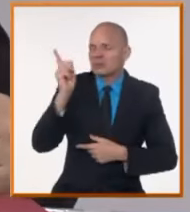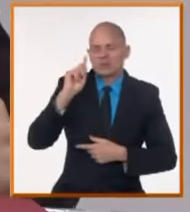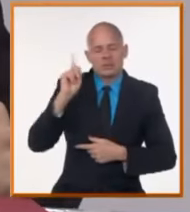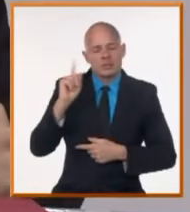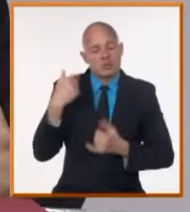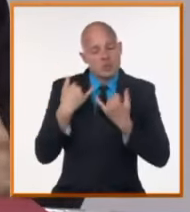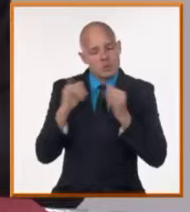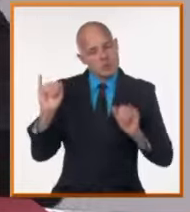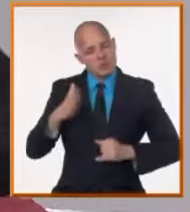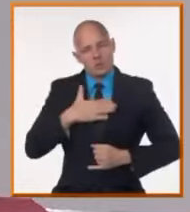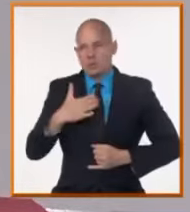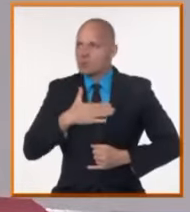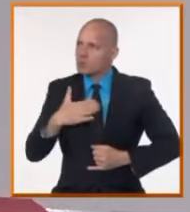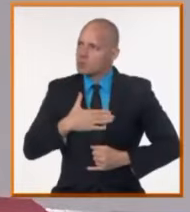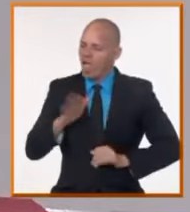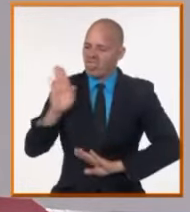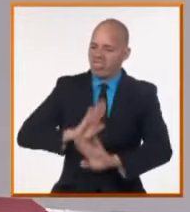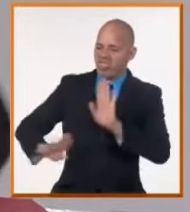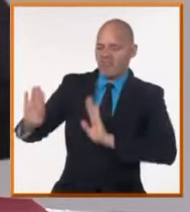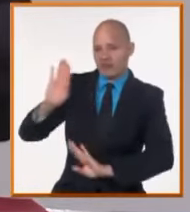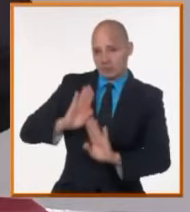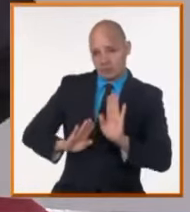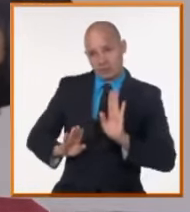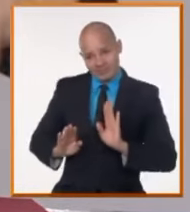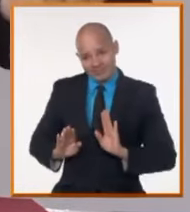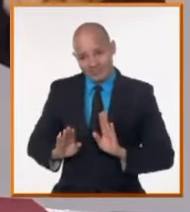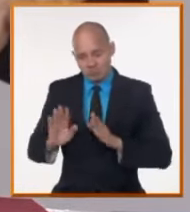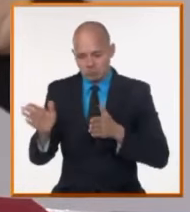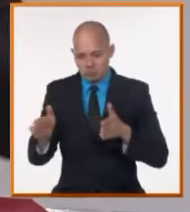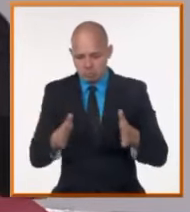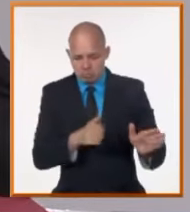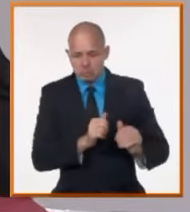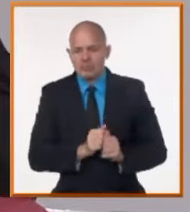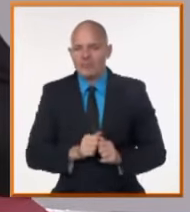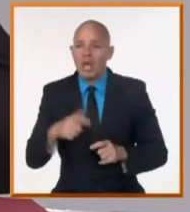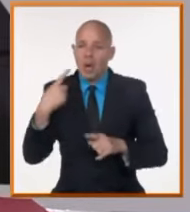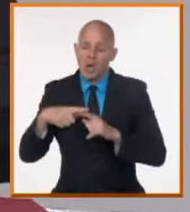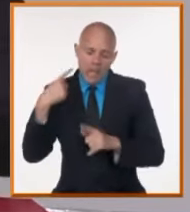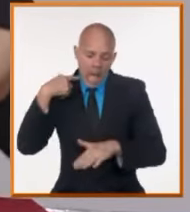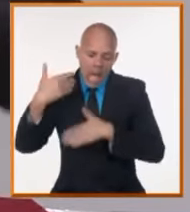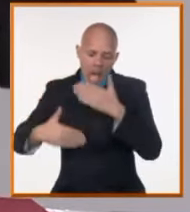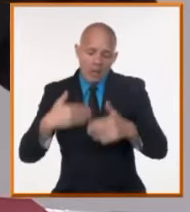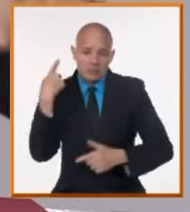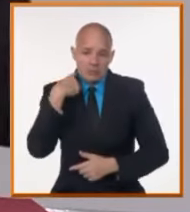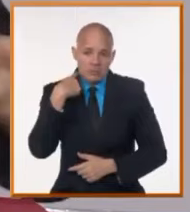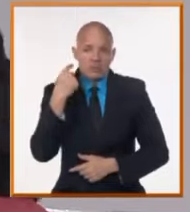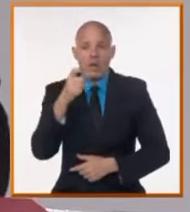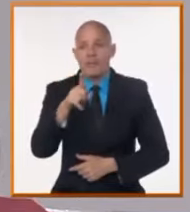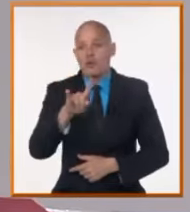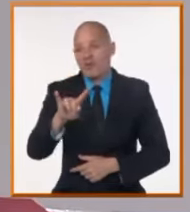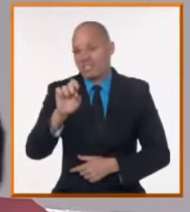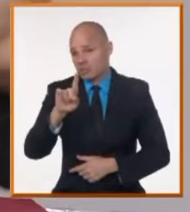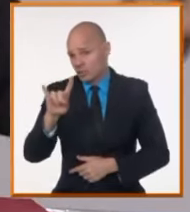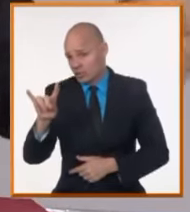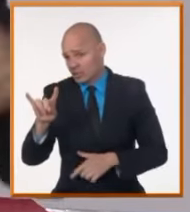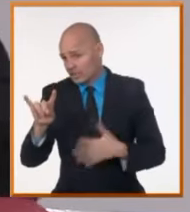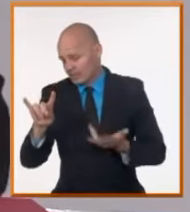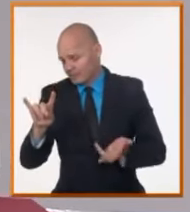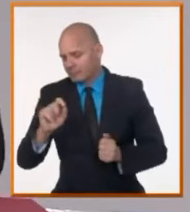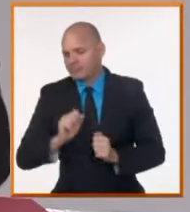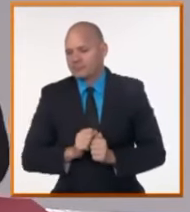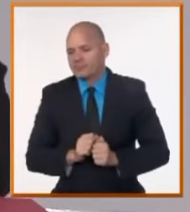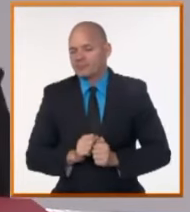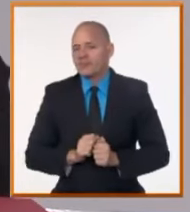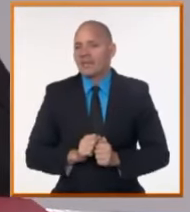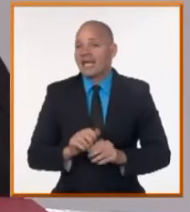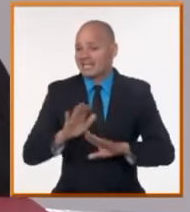¿Por qué? Porque los tipos quieren en 1919 sentarse en la mesa de negociaciones a trazar el mundo. Y cuando en